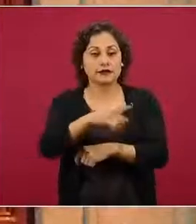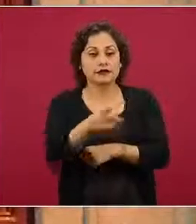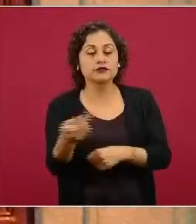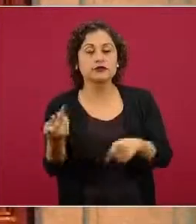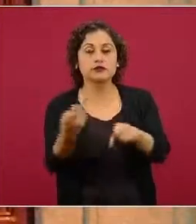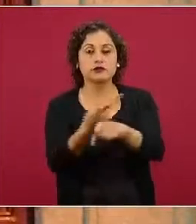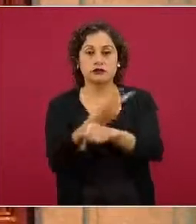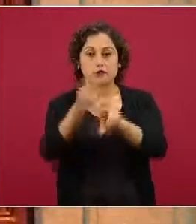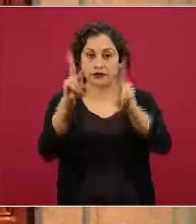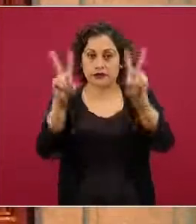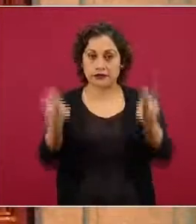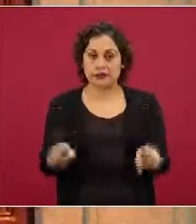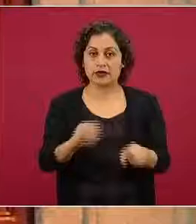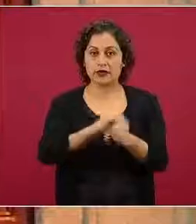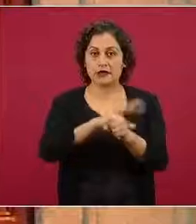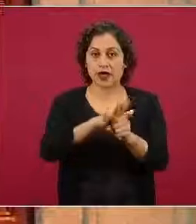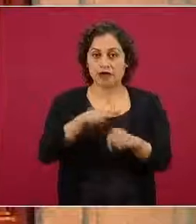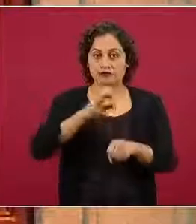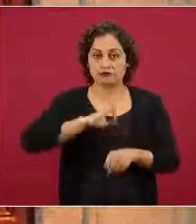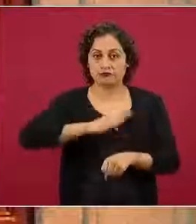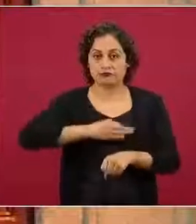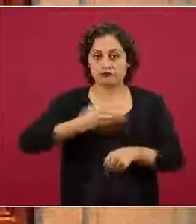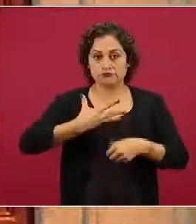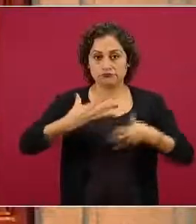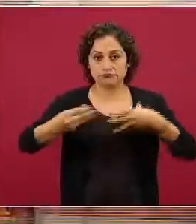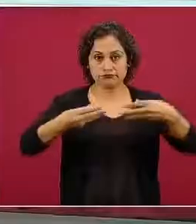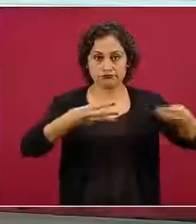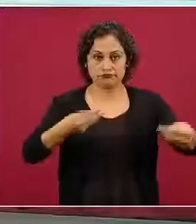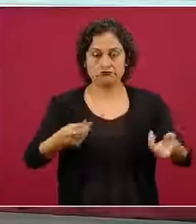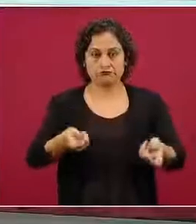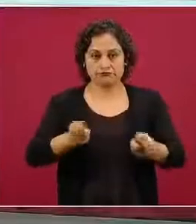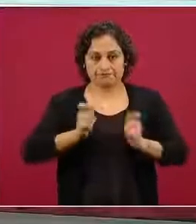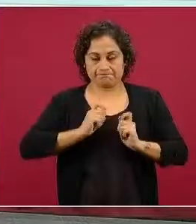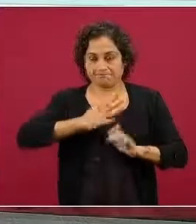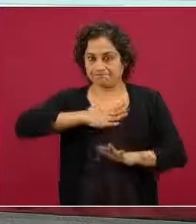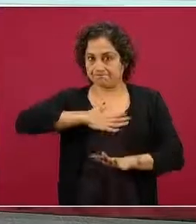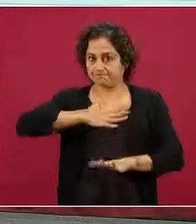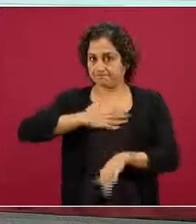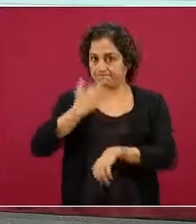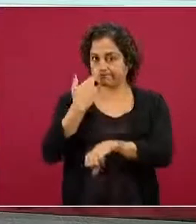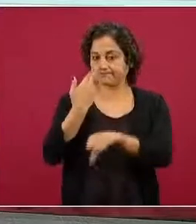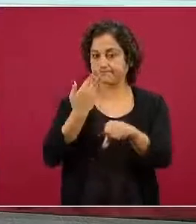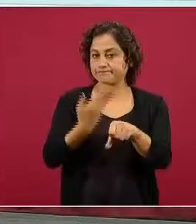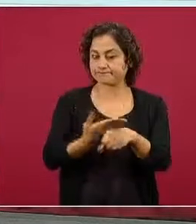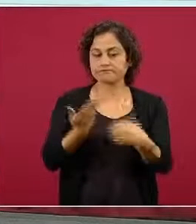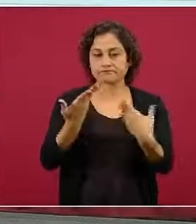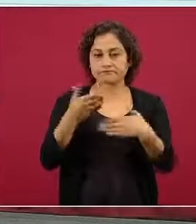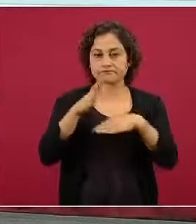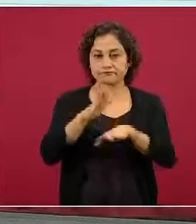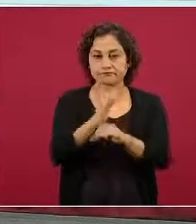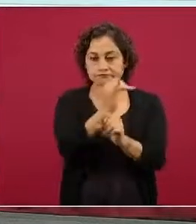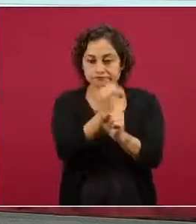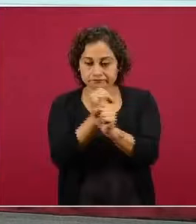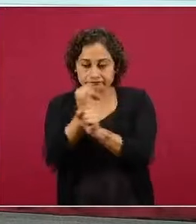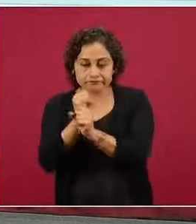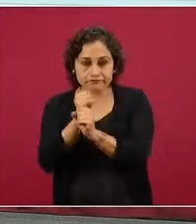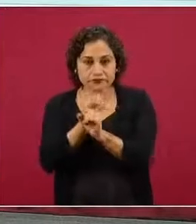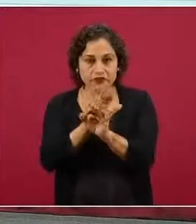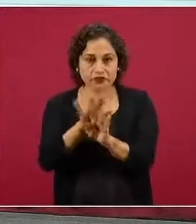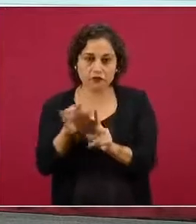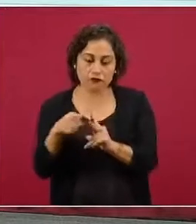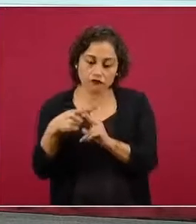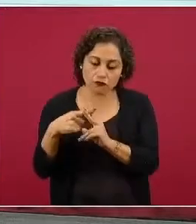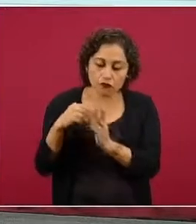epidemia del virus SARS-CoV-2 en el componente que me toca, en el componente que me corresponde de el análisis de la información,